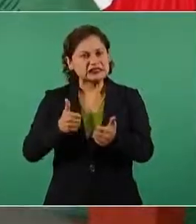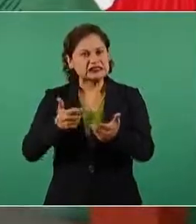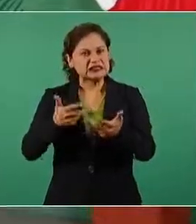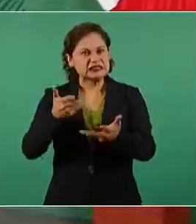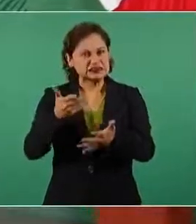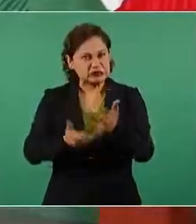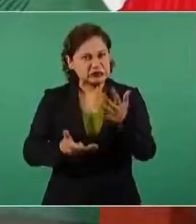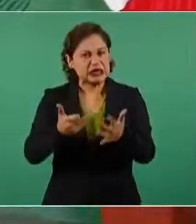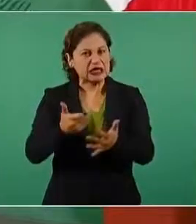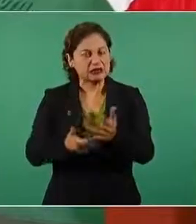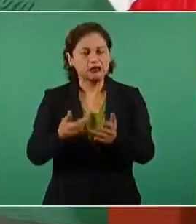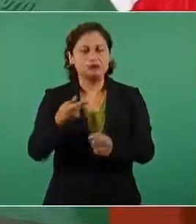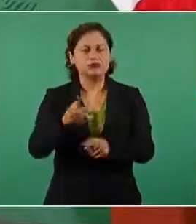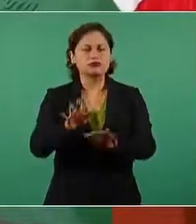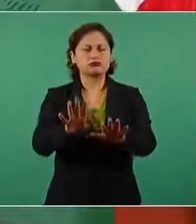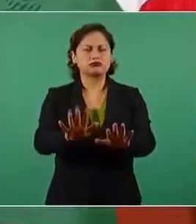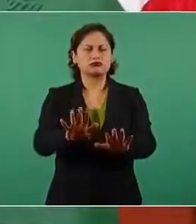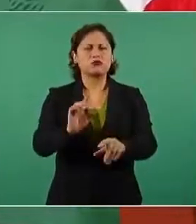se va